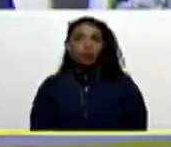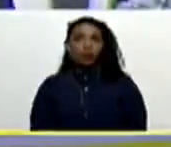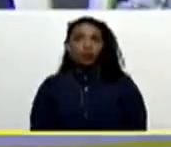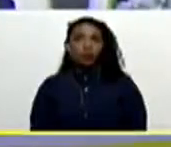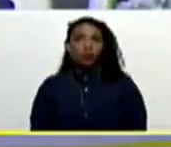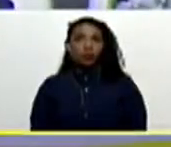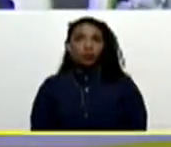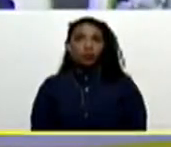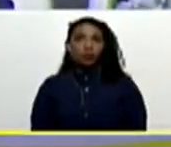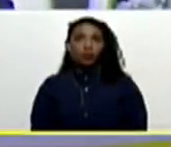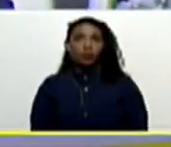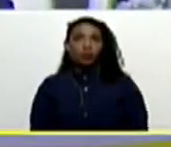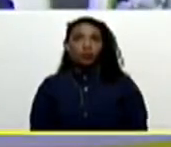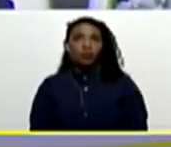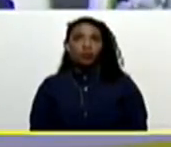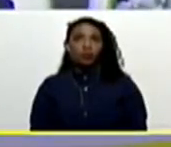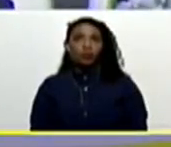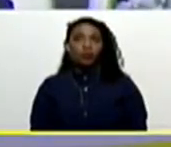we owe.